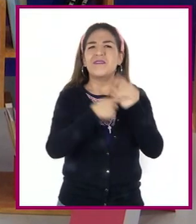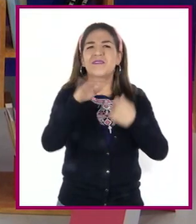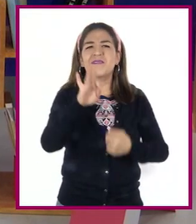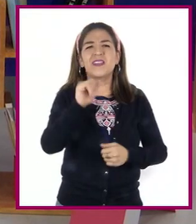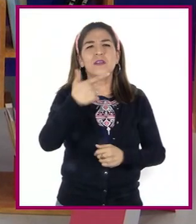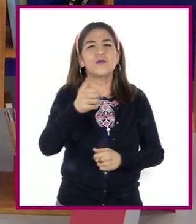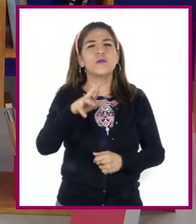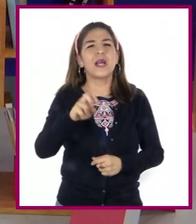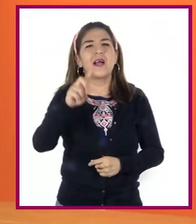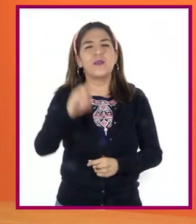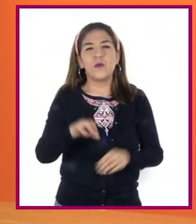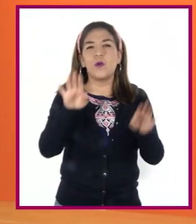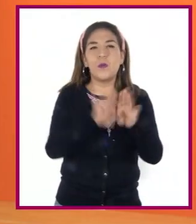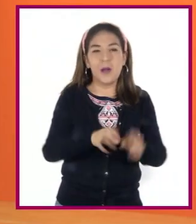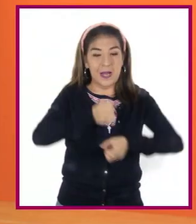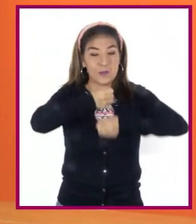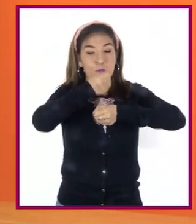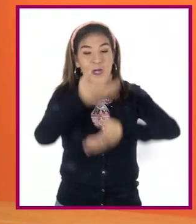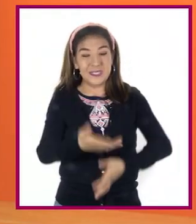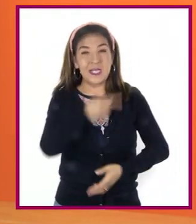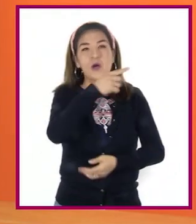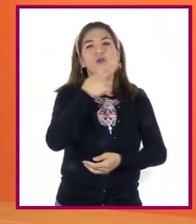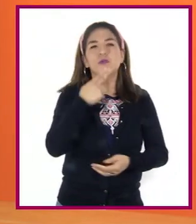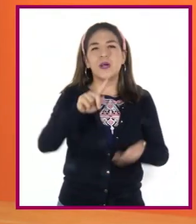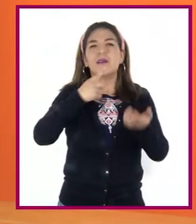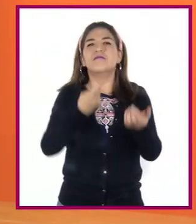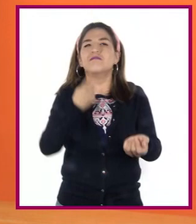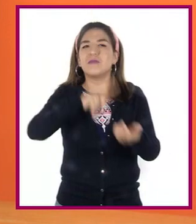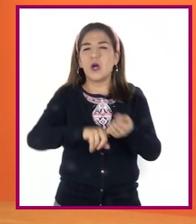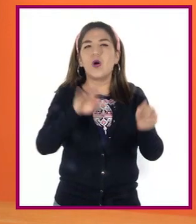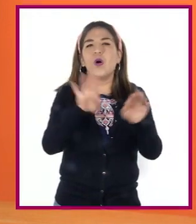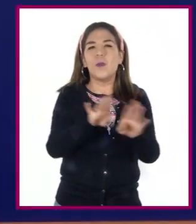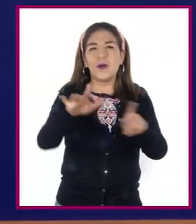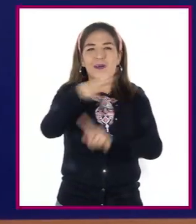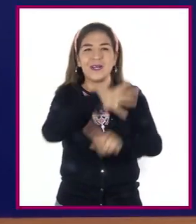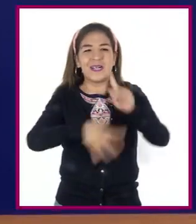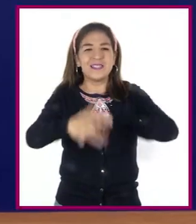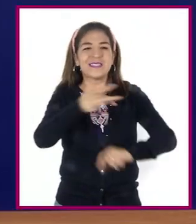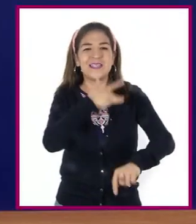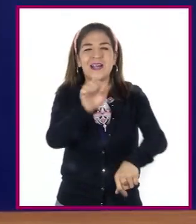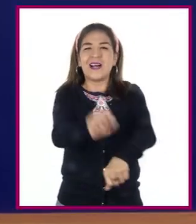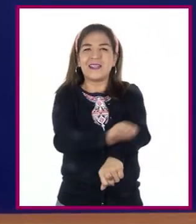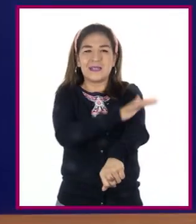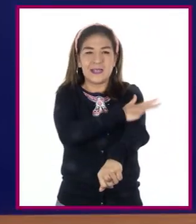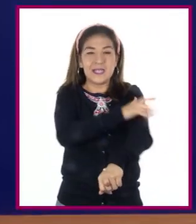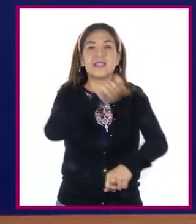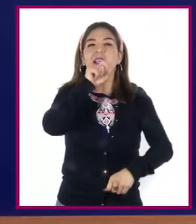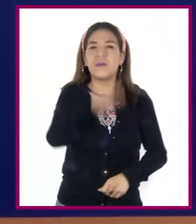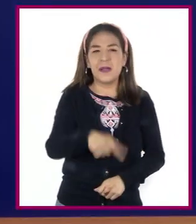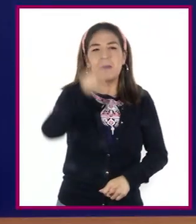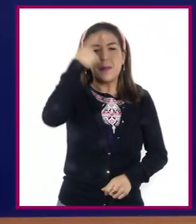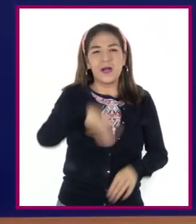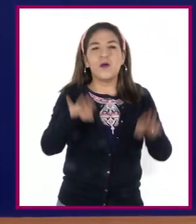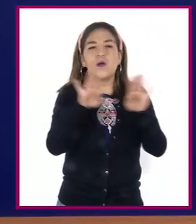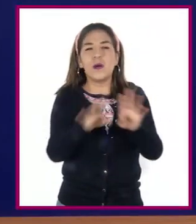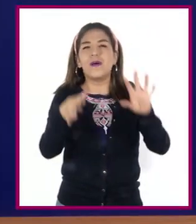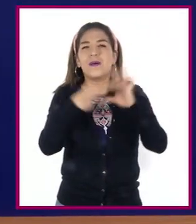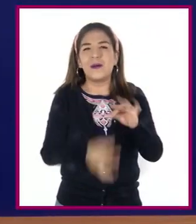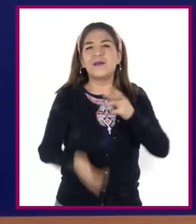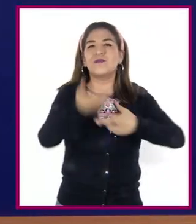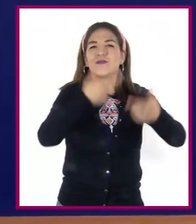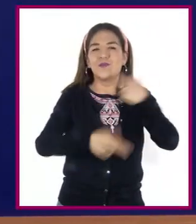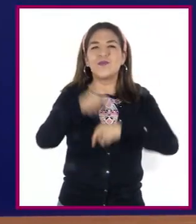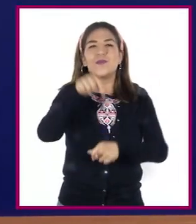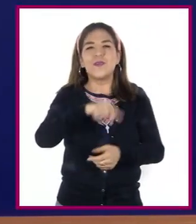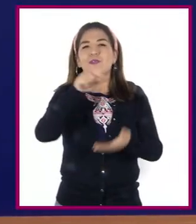se alimenta la poesía para construir imágenes y evocar sentimientos y atmósferas. Y por supuesto, para construir o reconstruir